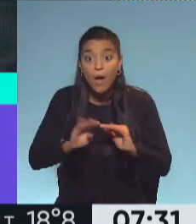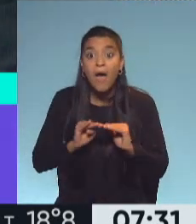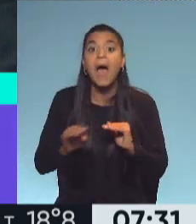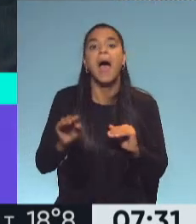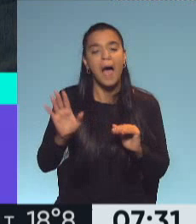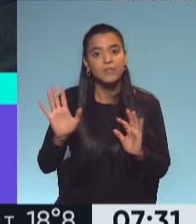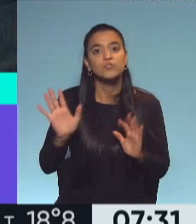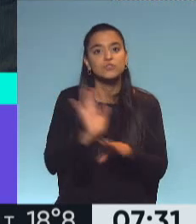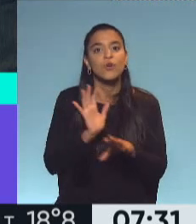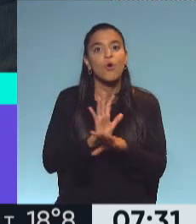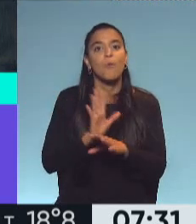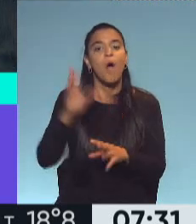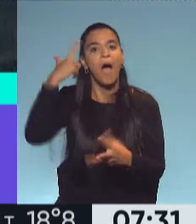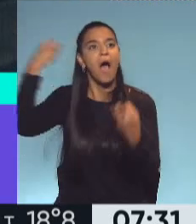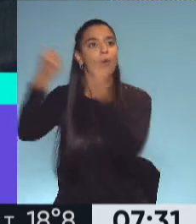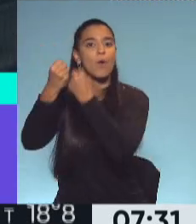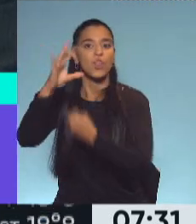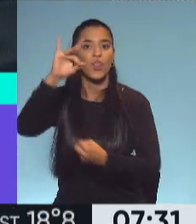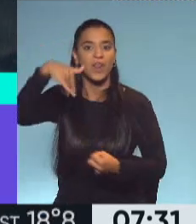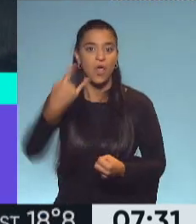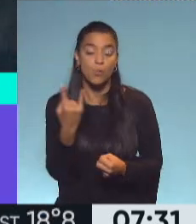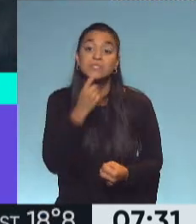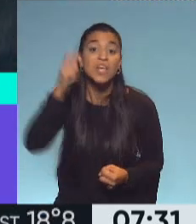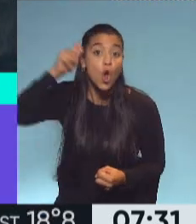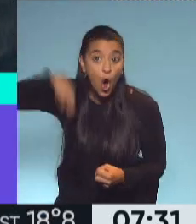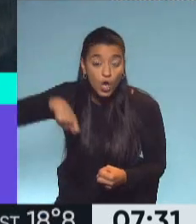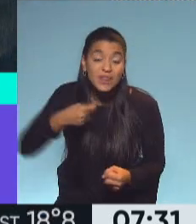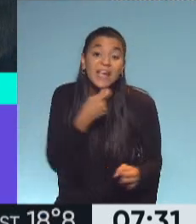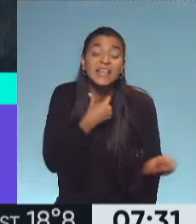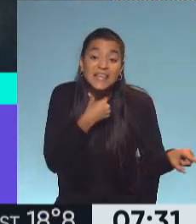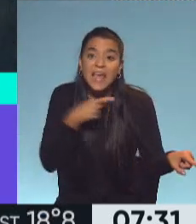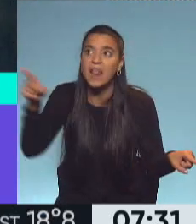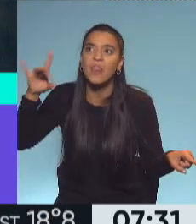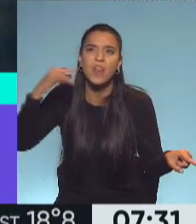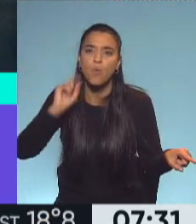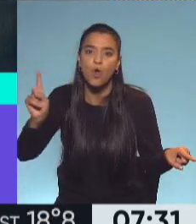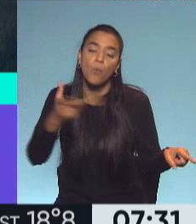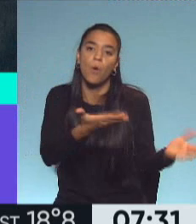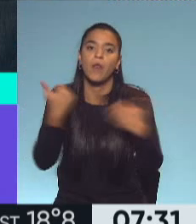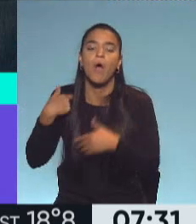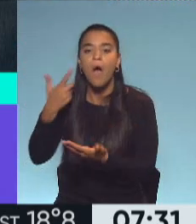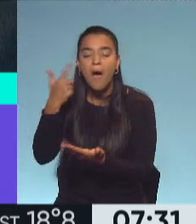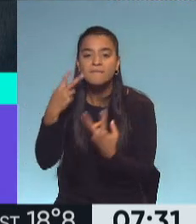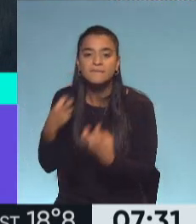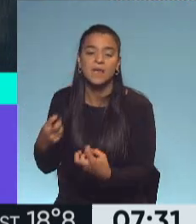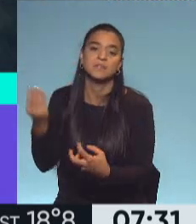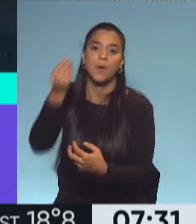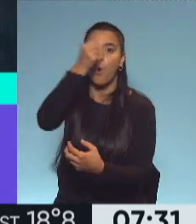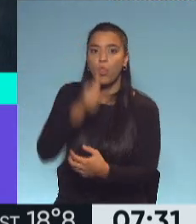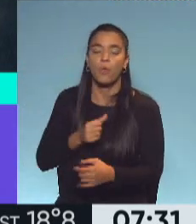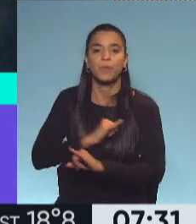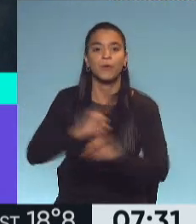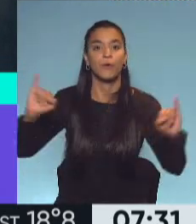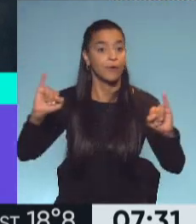estaba convalidando el DNU. Si la Corte hubiese querido revertir el efecto del DNU, hubiera sacado un fallo de fin de semana. Si